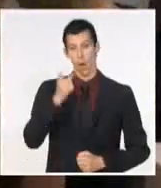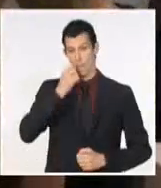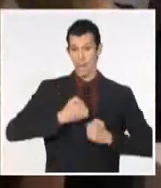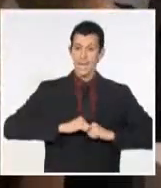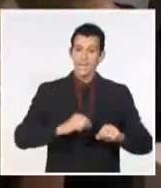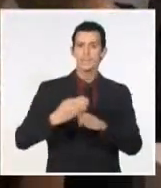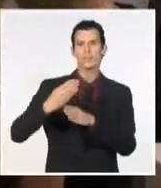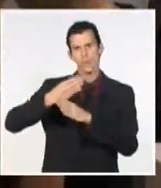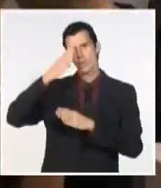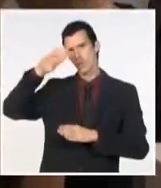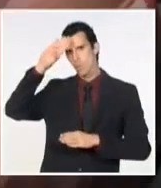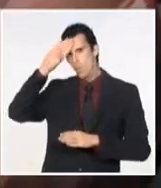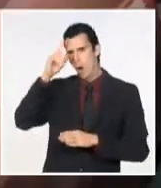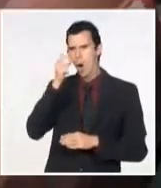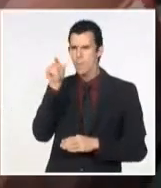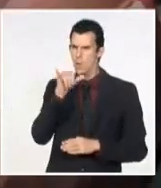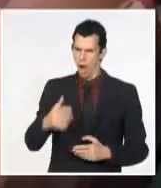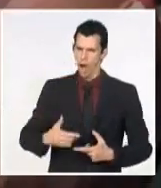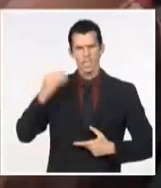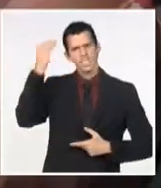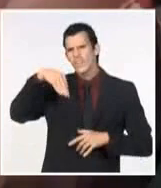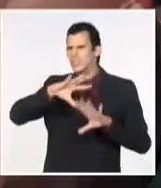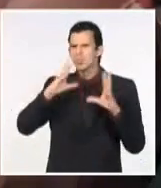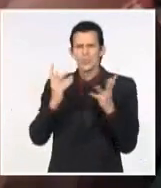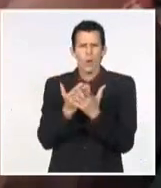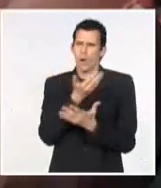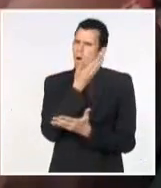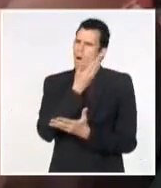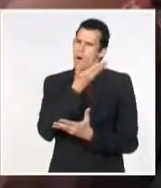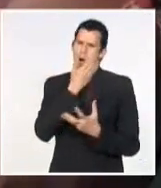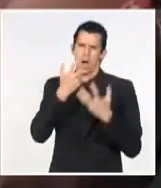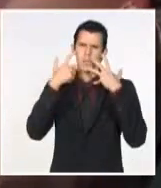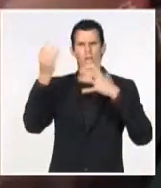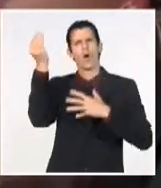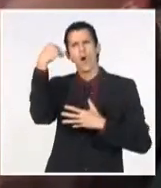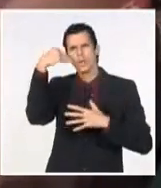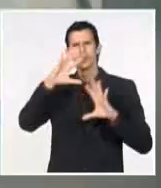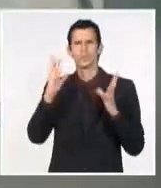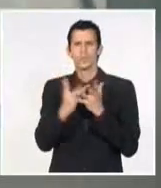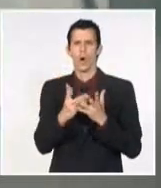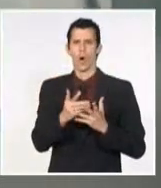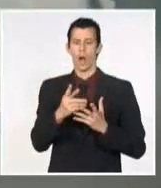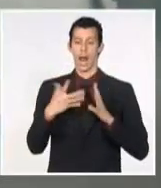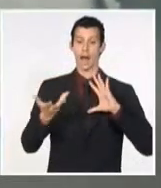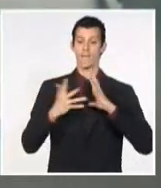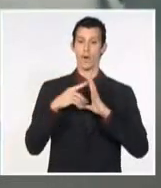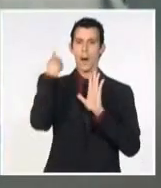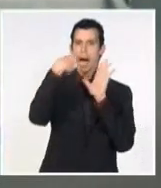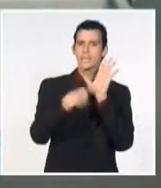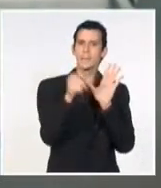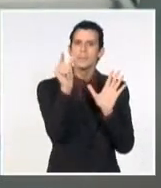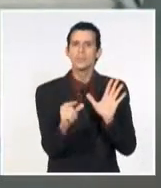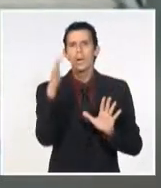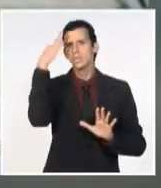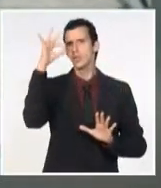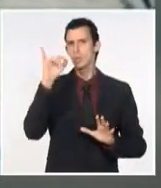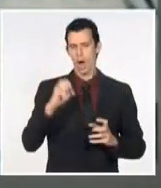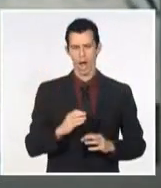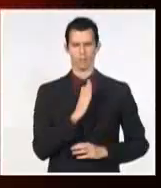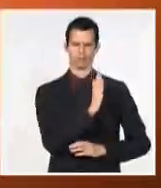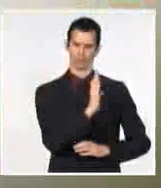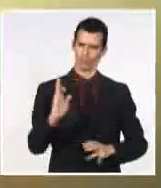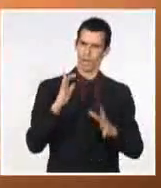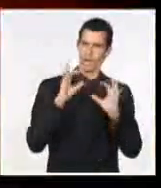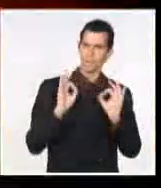capaz, disciplinado, que se ganó la admiración y el respeto de sus compañeros de lucha y de quienes hoy conservan su legado